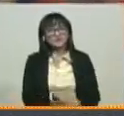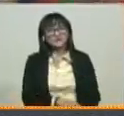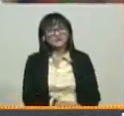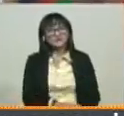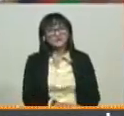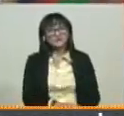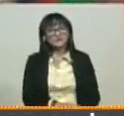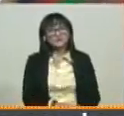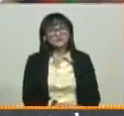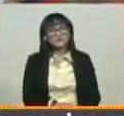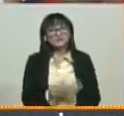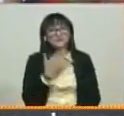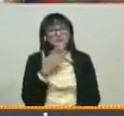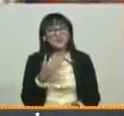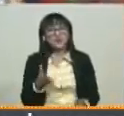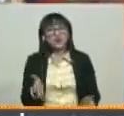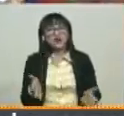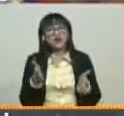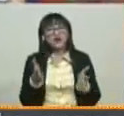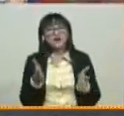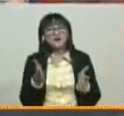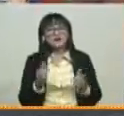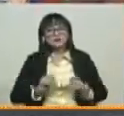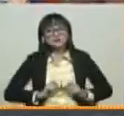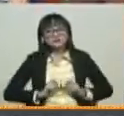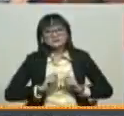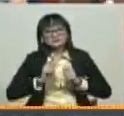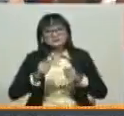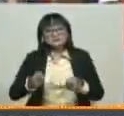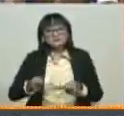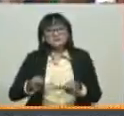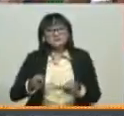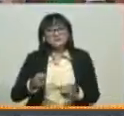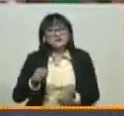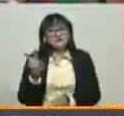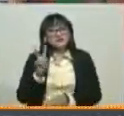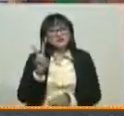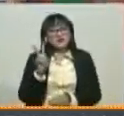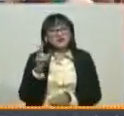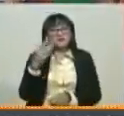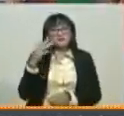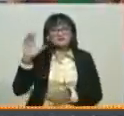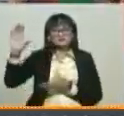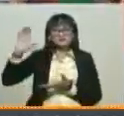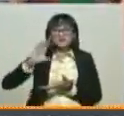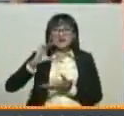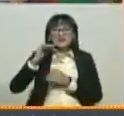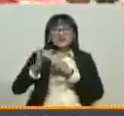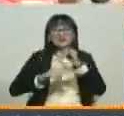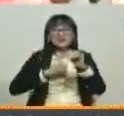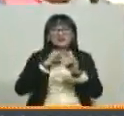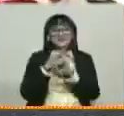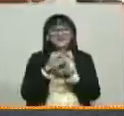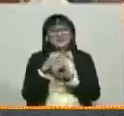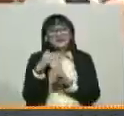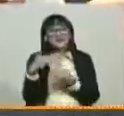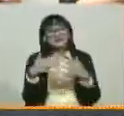él dice que si gana, le va a entregar el país al Fondo Monetario Internacional,